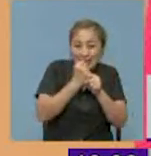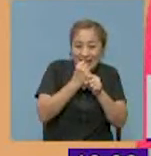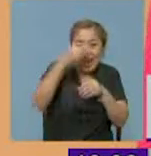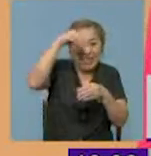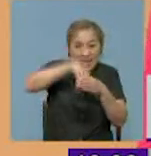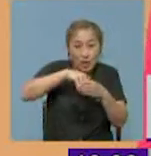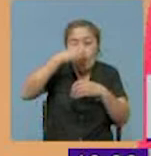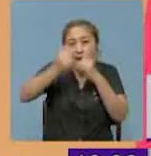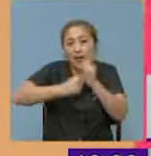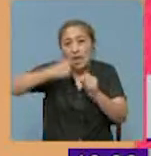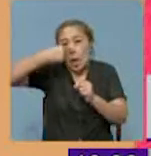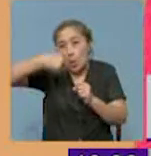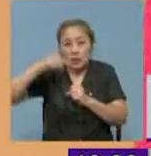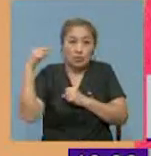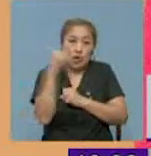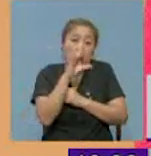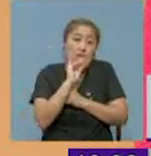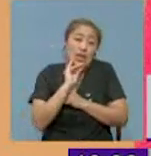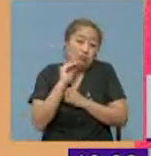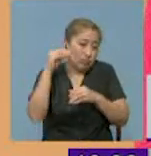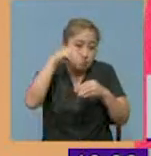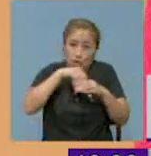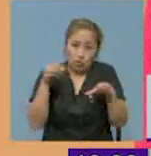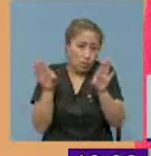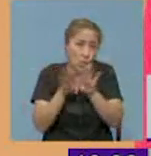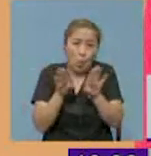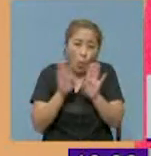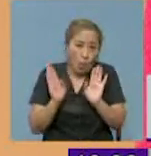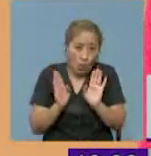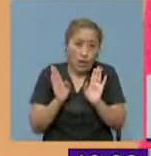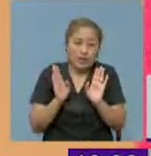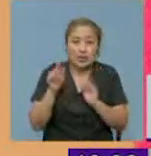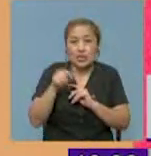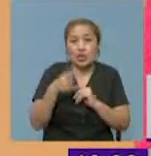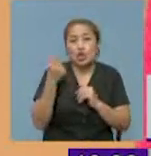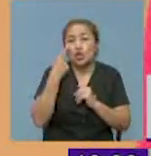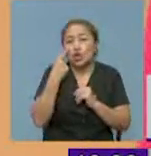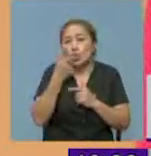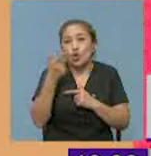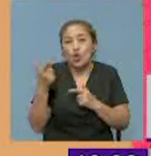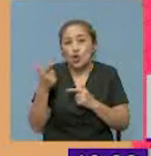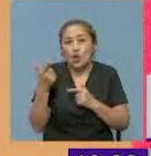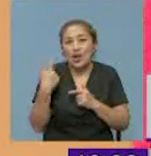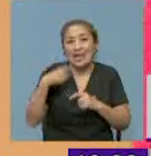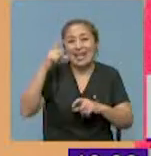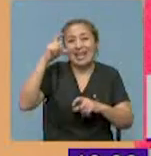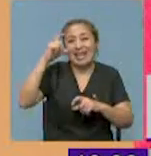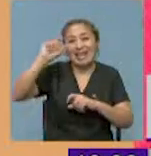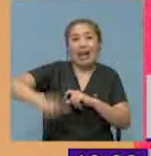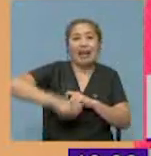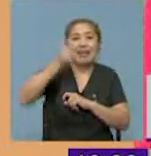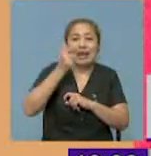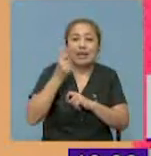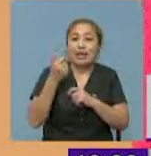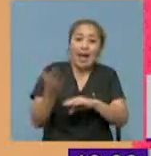de este caso soy yo hoy así que si seguramente yo a ver no conozco el éxito si no si no